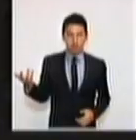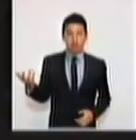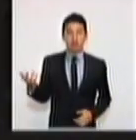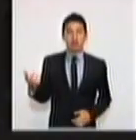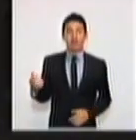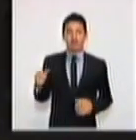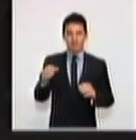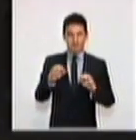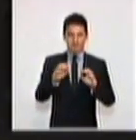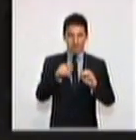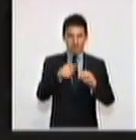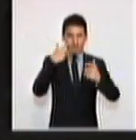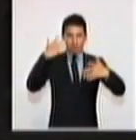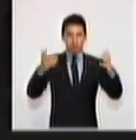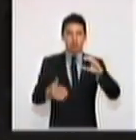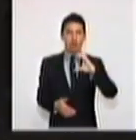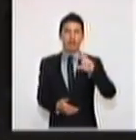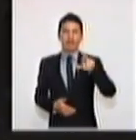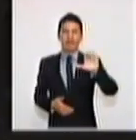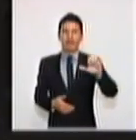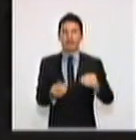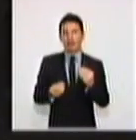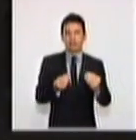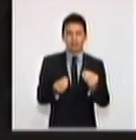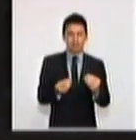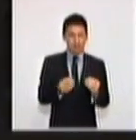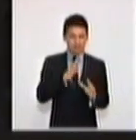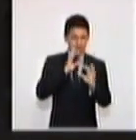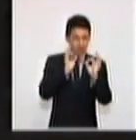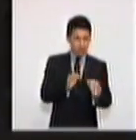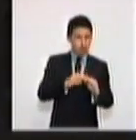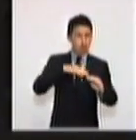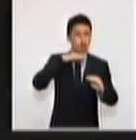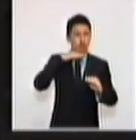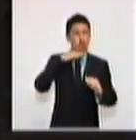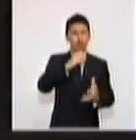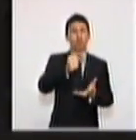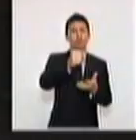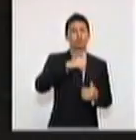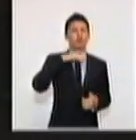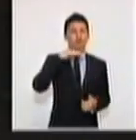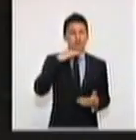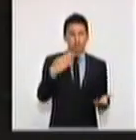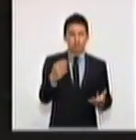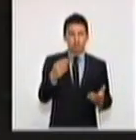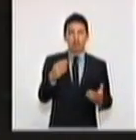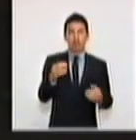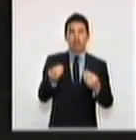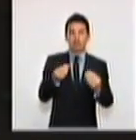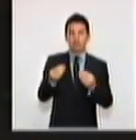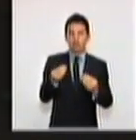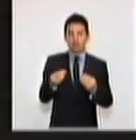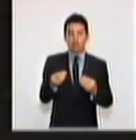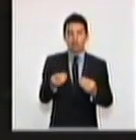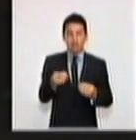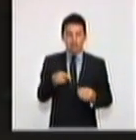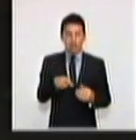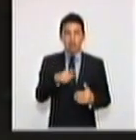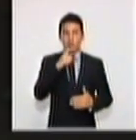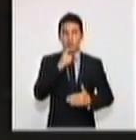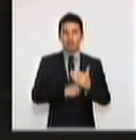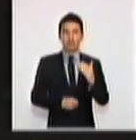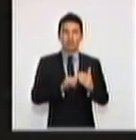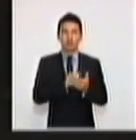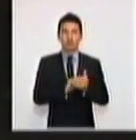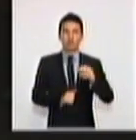el famoso CRE simplemente lo cruzan, si es que es verdad que es suficiente, lo cruzan con los impuestos a la nómina, y